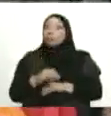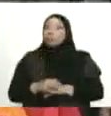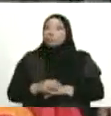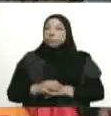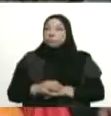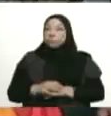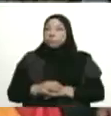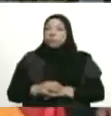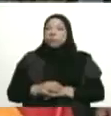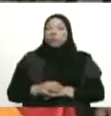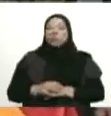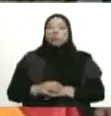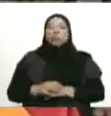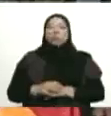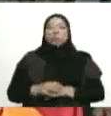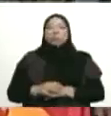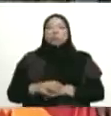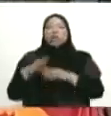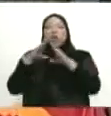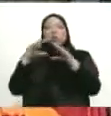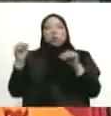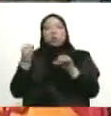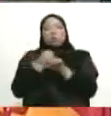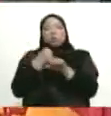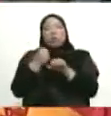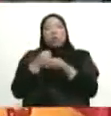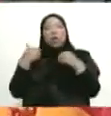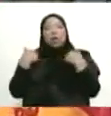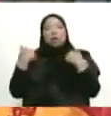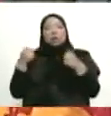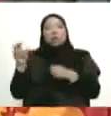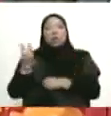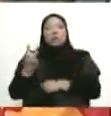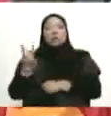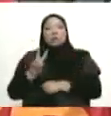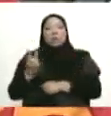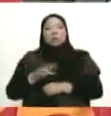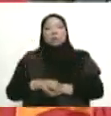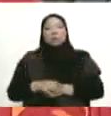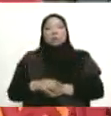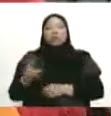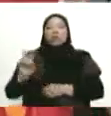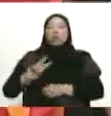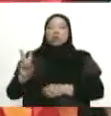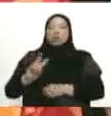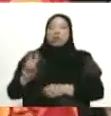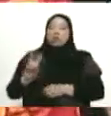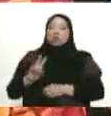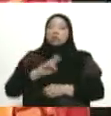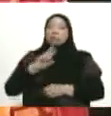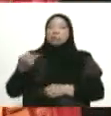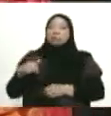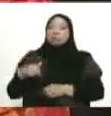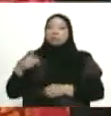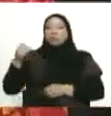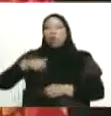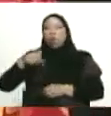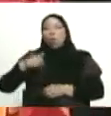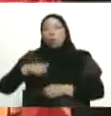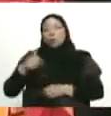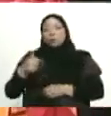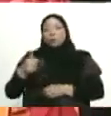nada que ver con eso. No vale, aquí todos tenemos que ver con la salud de todos los venezolanos y las venezolanas. Nosotros tenemos hoy día